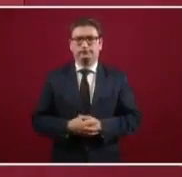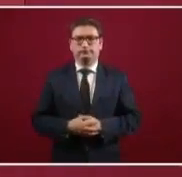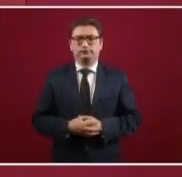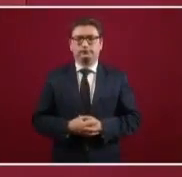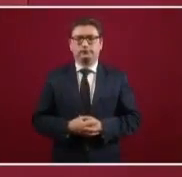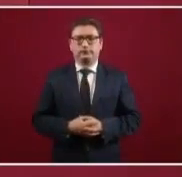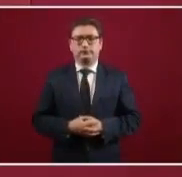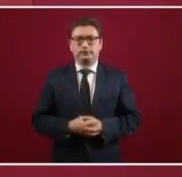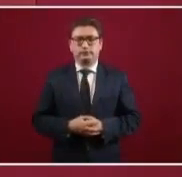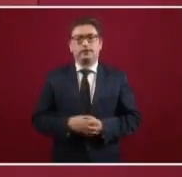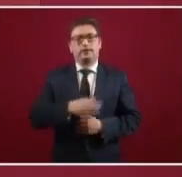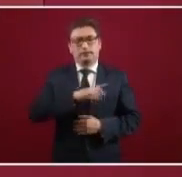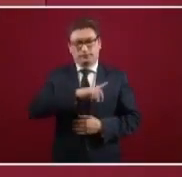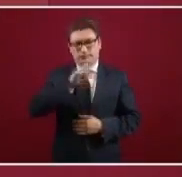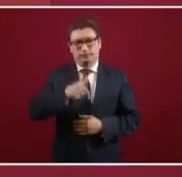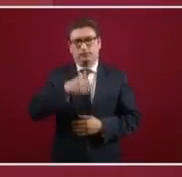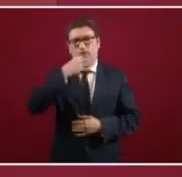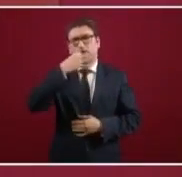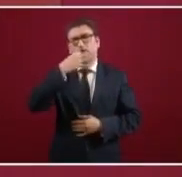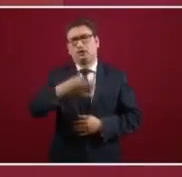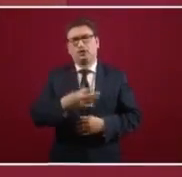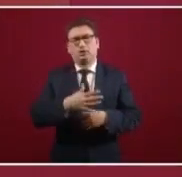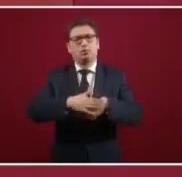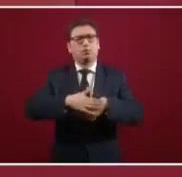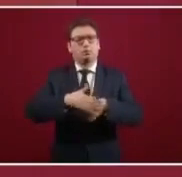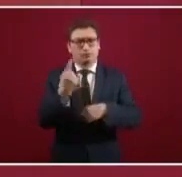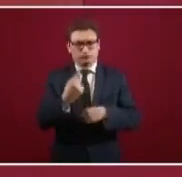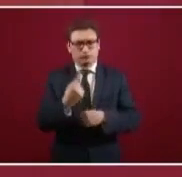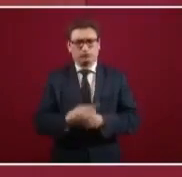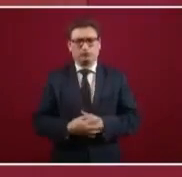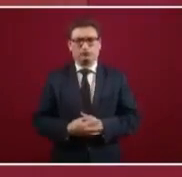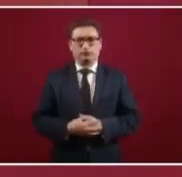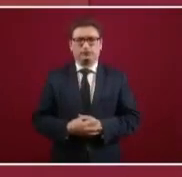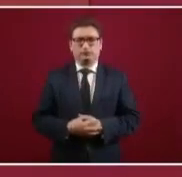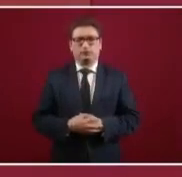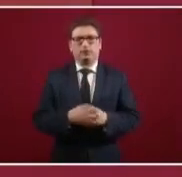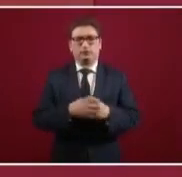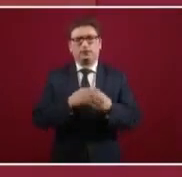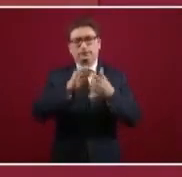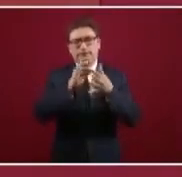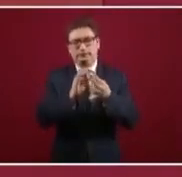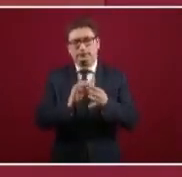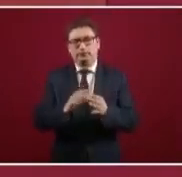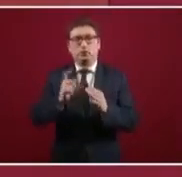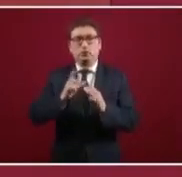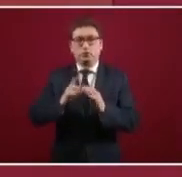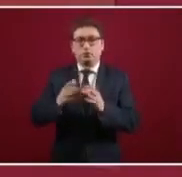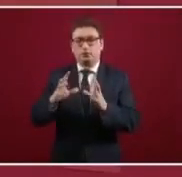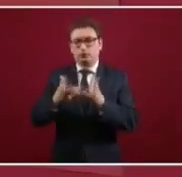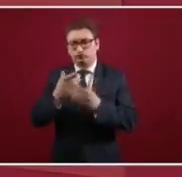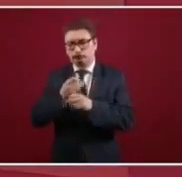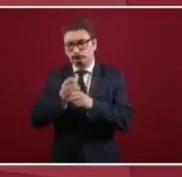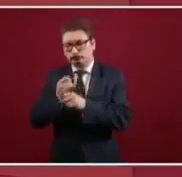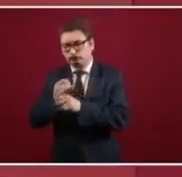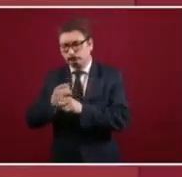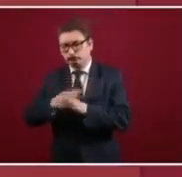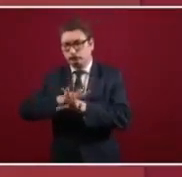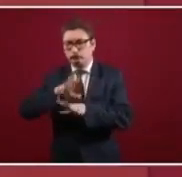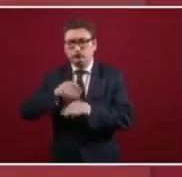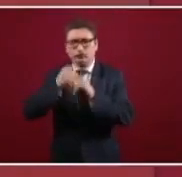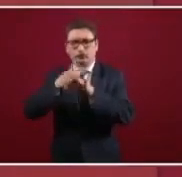y les vamos a dar a conocer el porqué o sea el resultado de el estudio